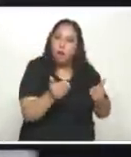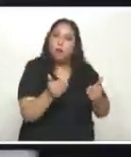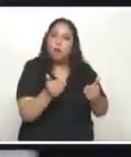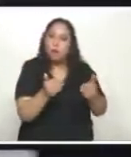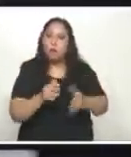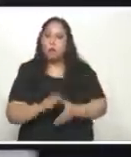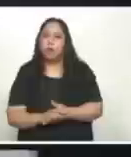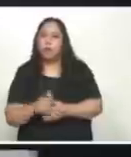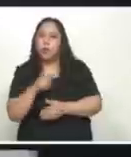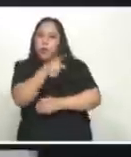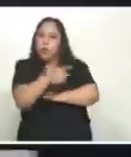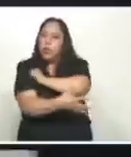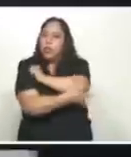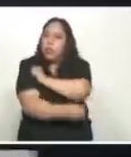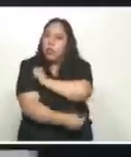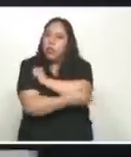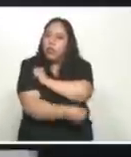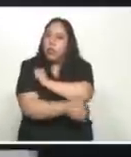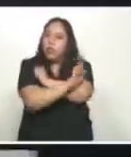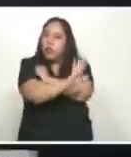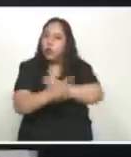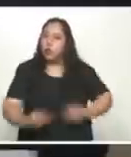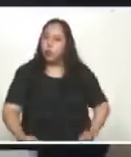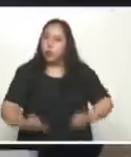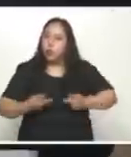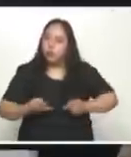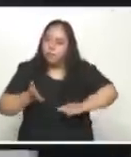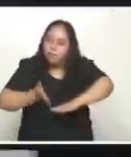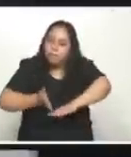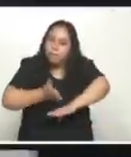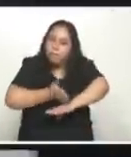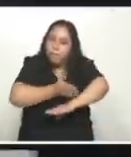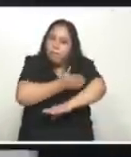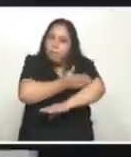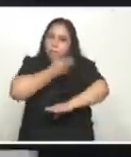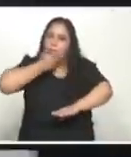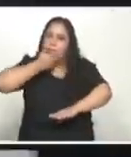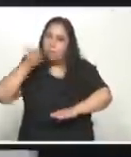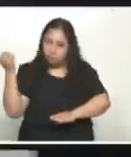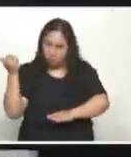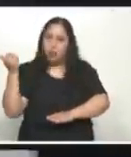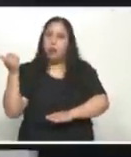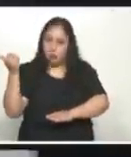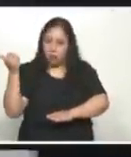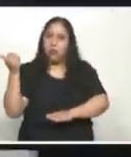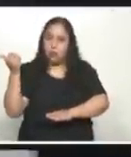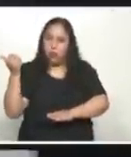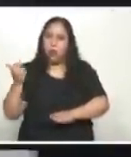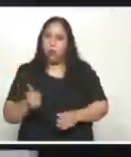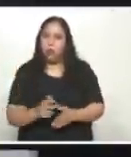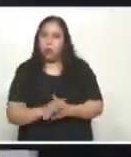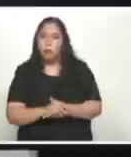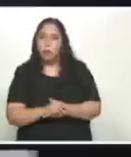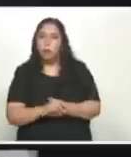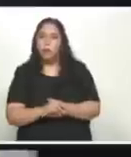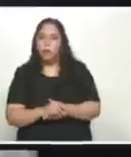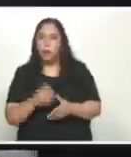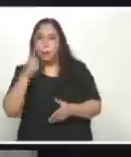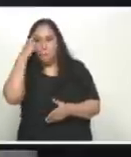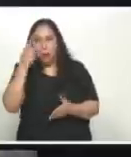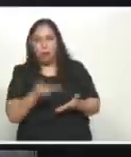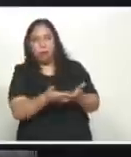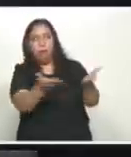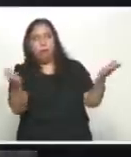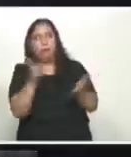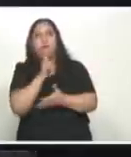ese mejor empleo, un empleo digno para poder generar mejores condiciones de vida a todos los hondureños. Por eso la